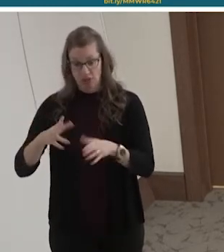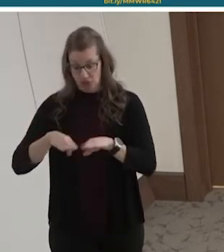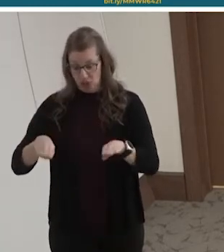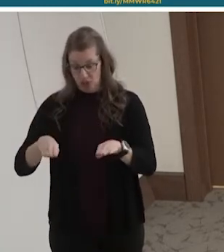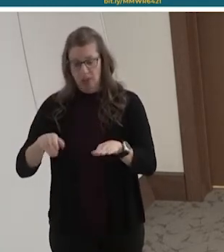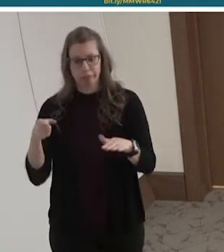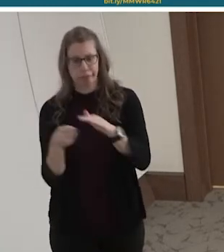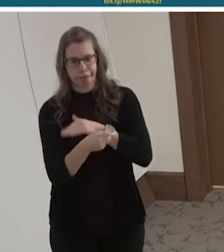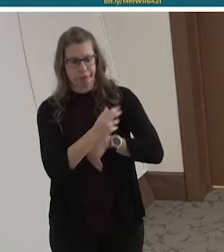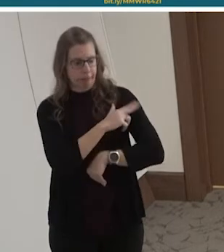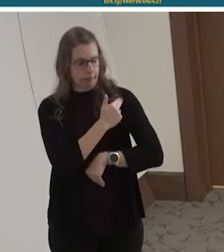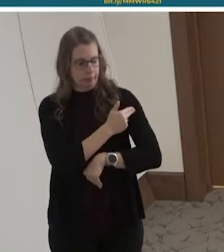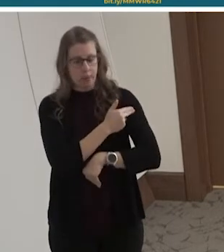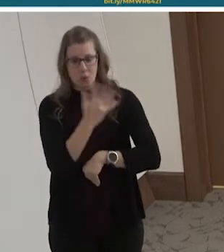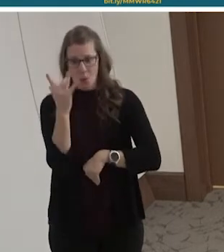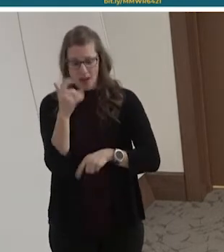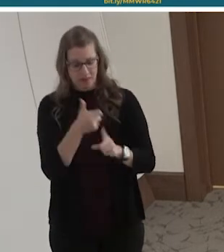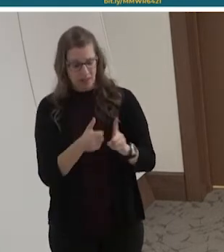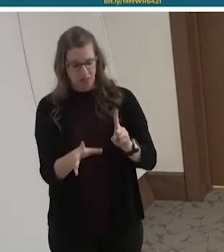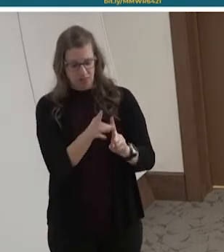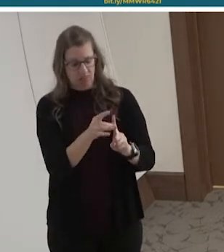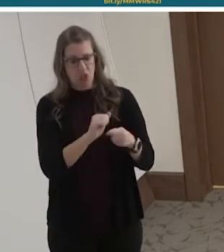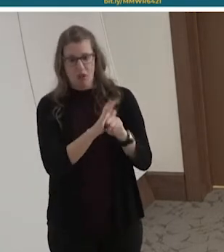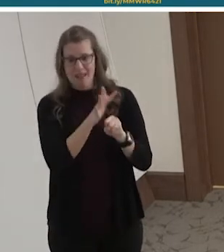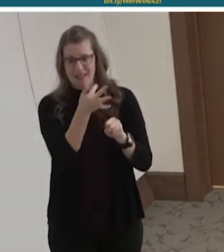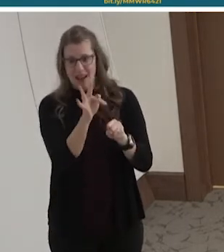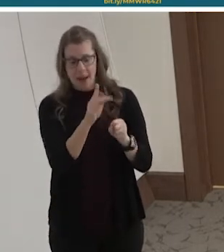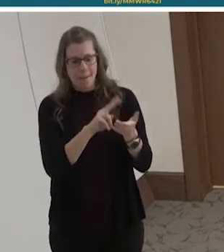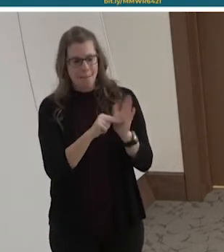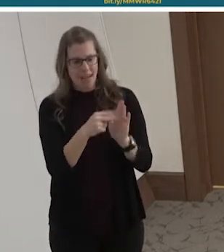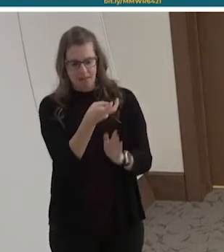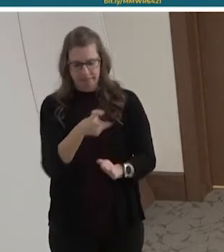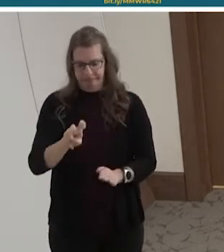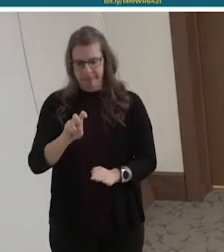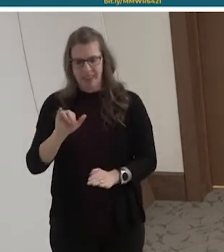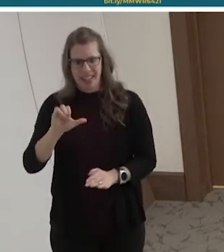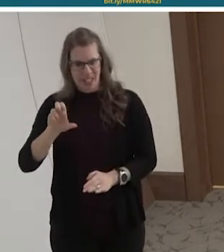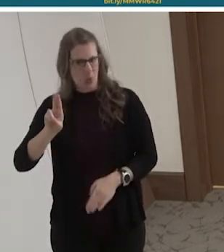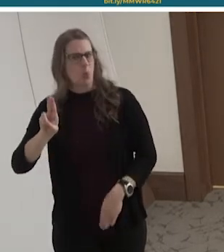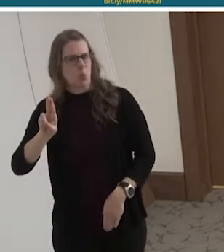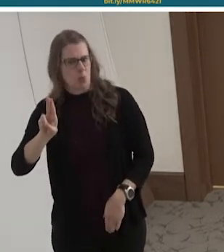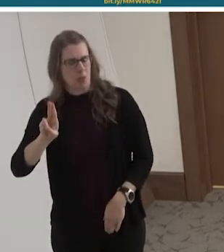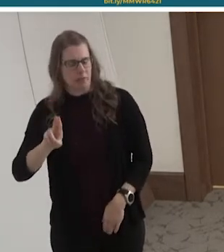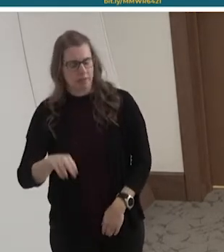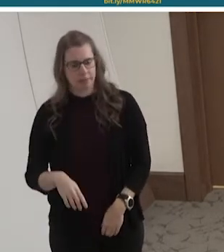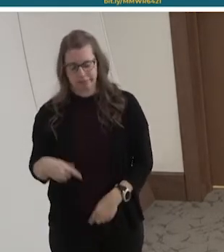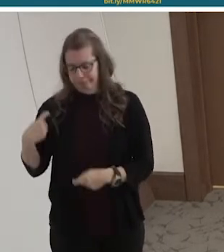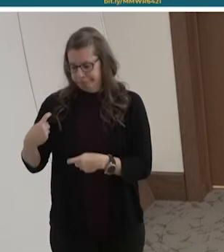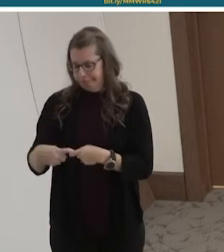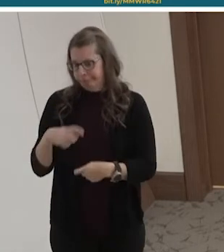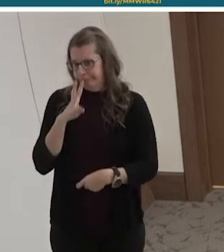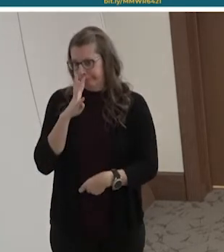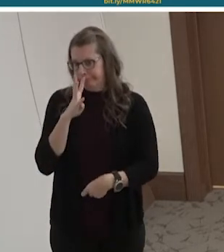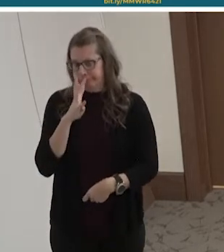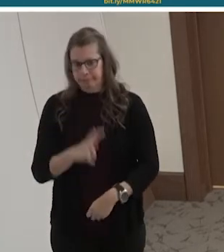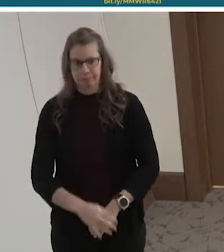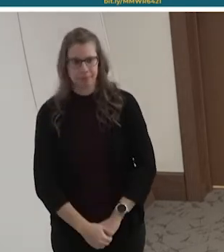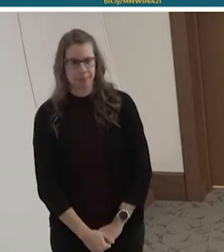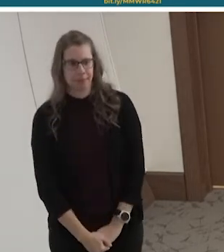were hospitalized with COVID-19 had to go to the intensive care unit. Y 1/3 de los niños que